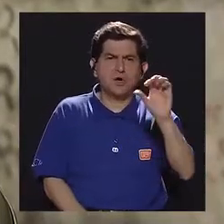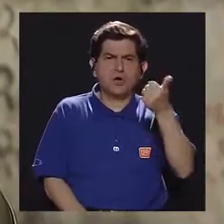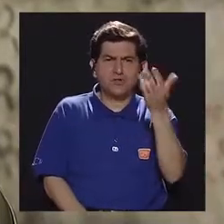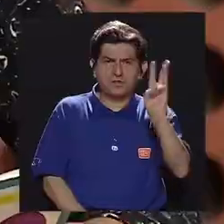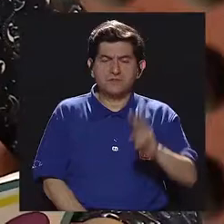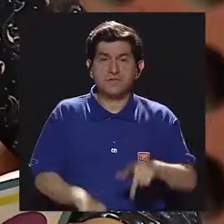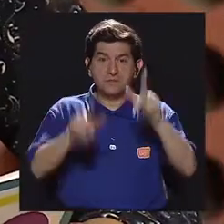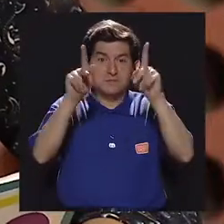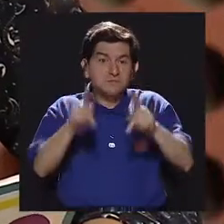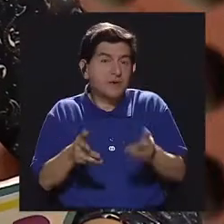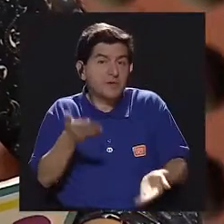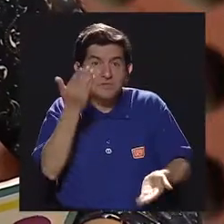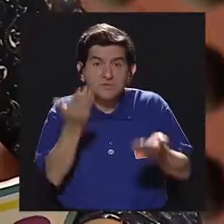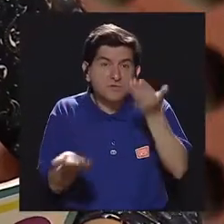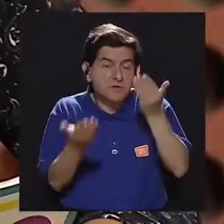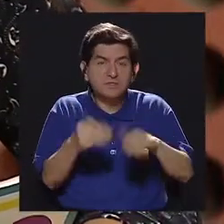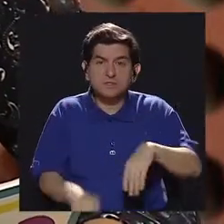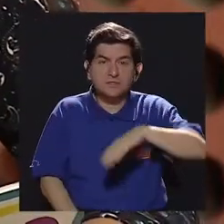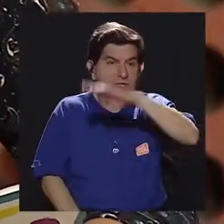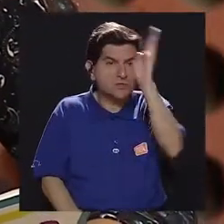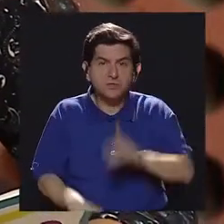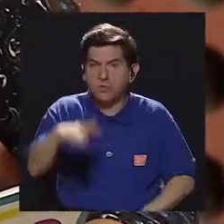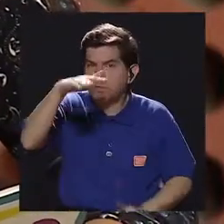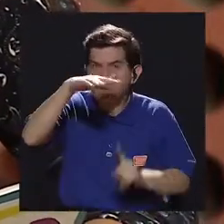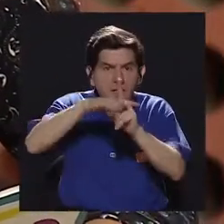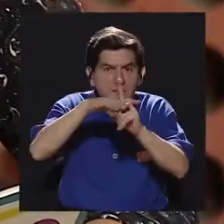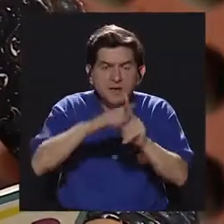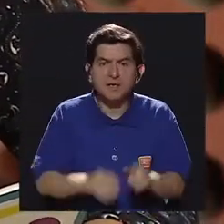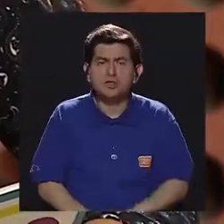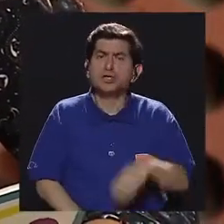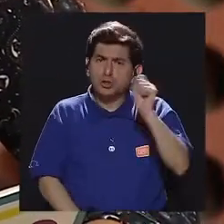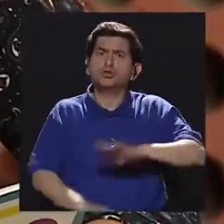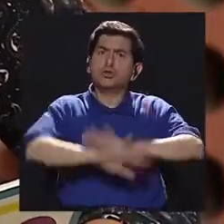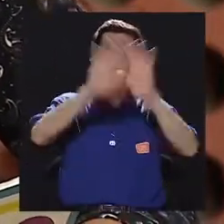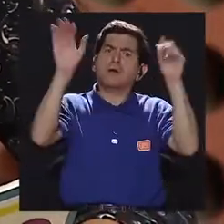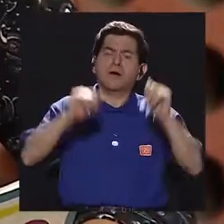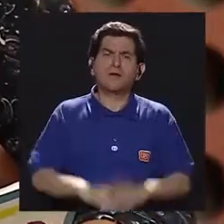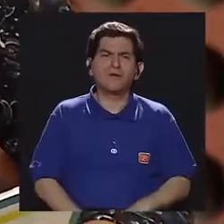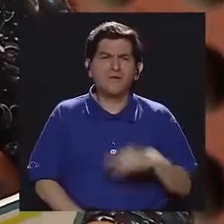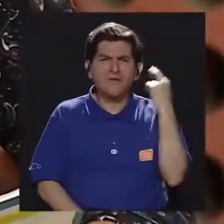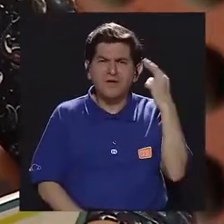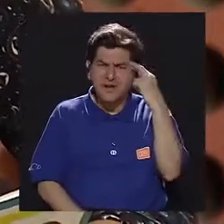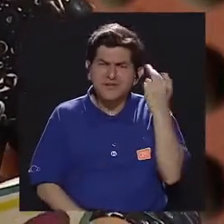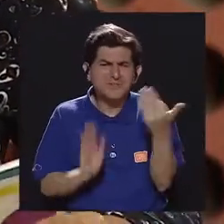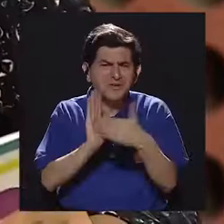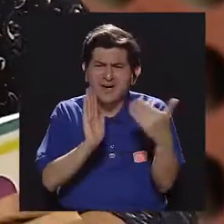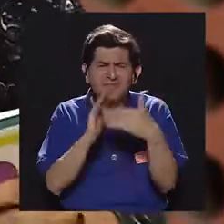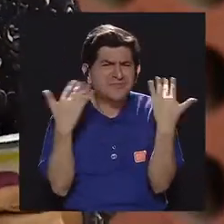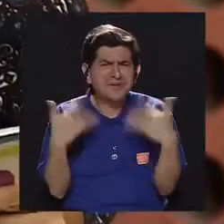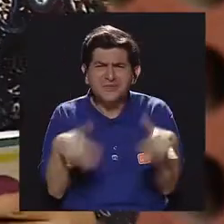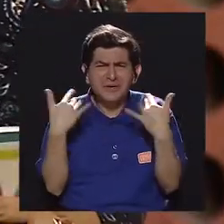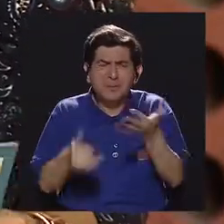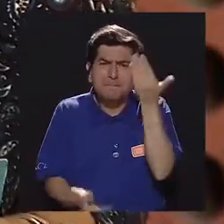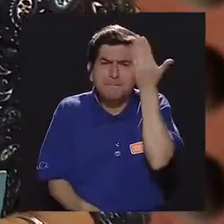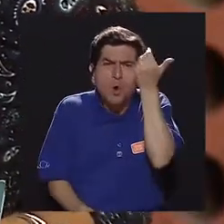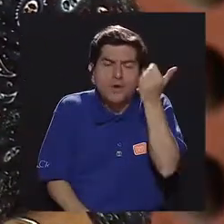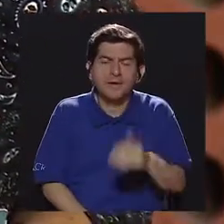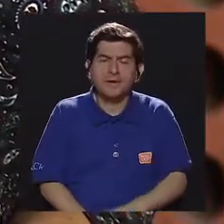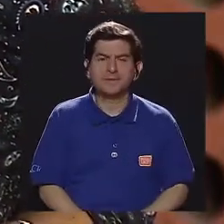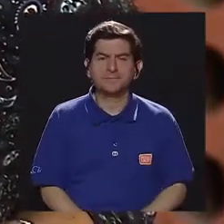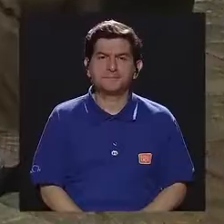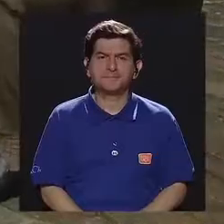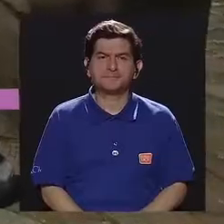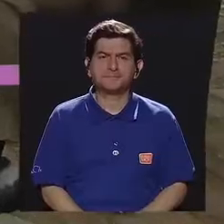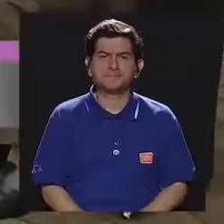Doctor, ¿habrán personas a las que no les salgan, que tengan esa suerte? Número sí, claro. Uno. Y número dos, ¿por qué molestan tanto? Ok.